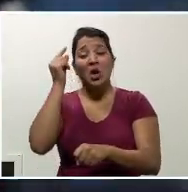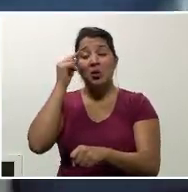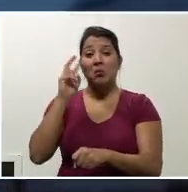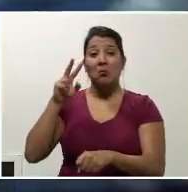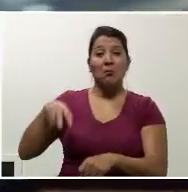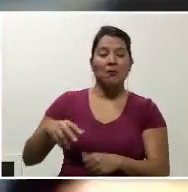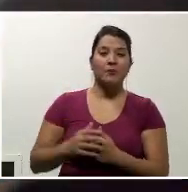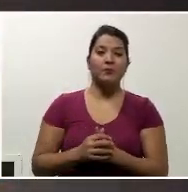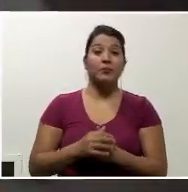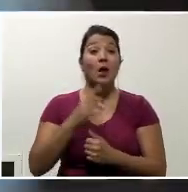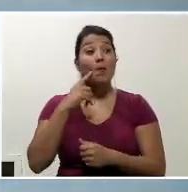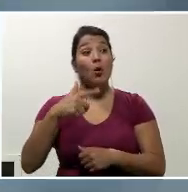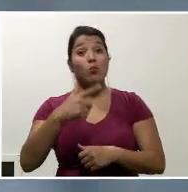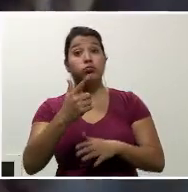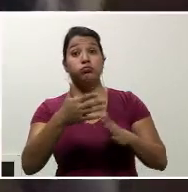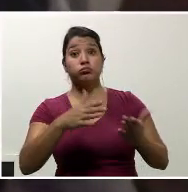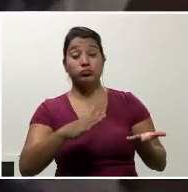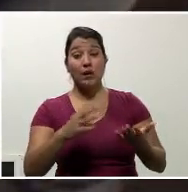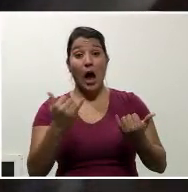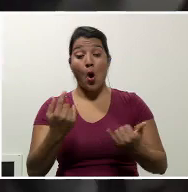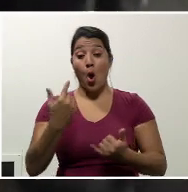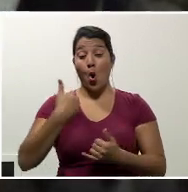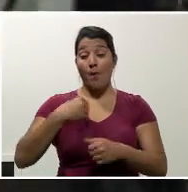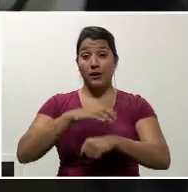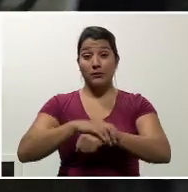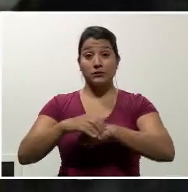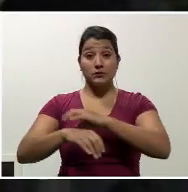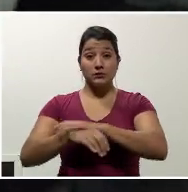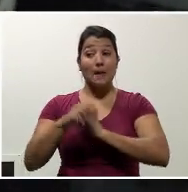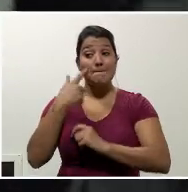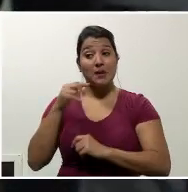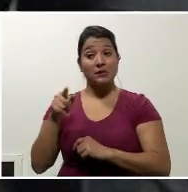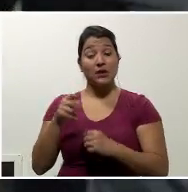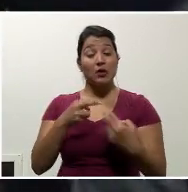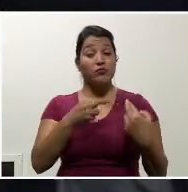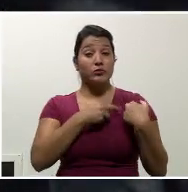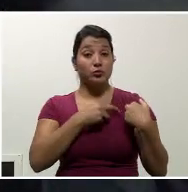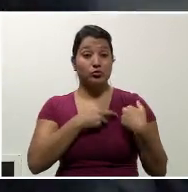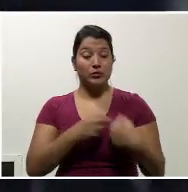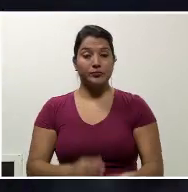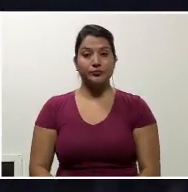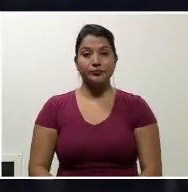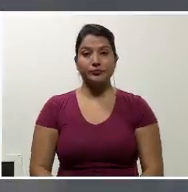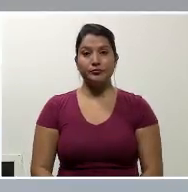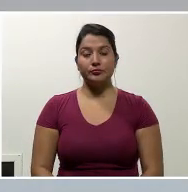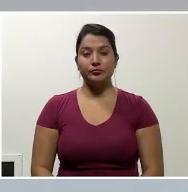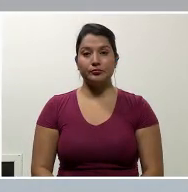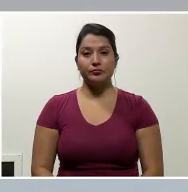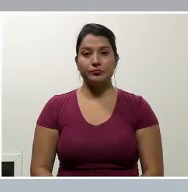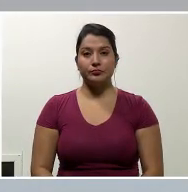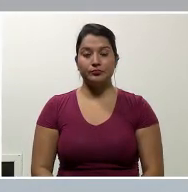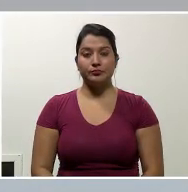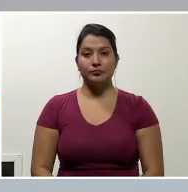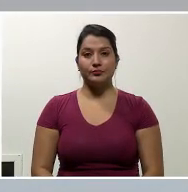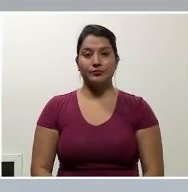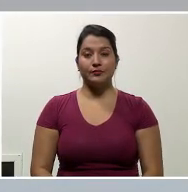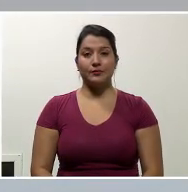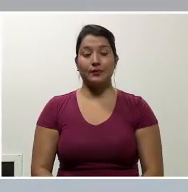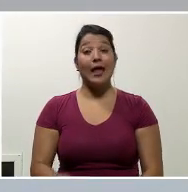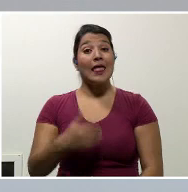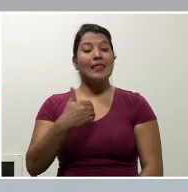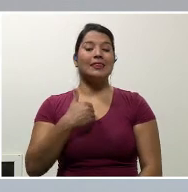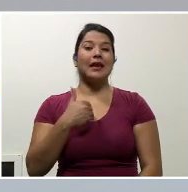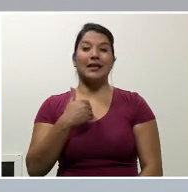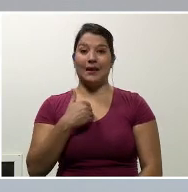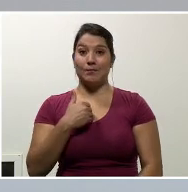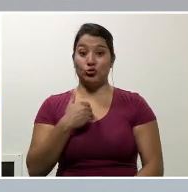Por el homicidio de Jerry Rivera se encuentra un hombre detenido como el presunto responsable del hecho. Tenemos actualización de